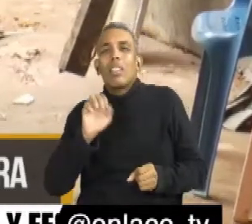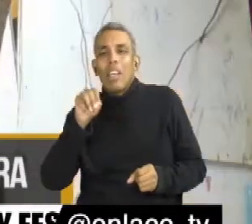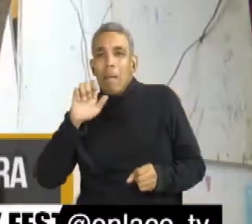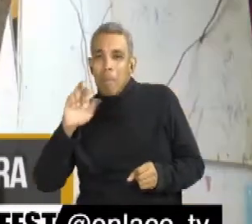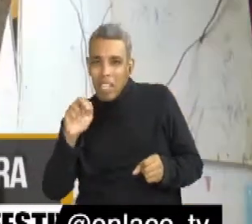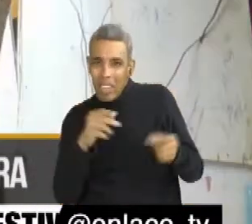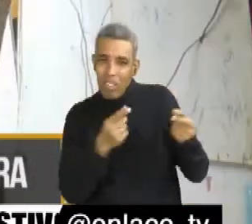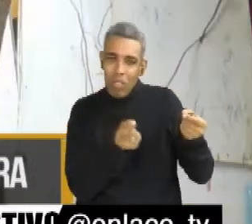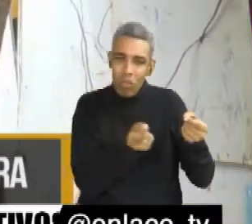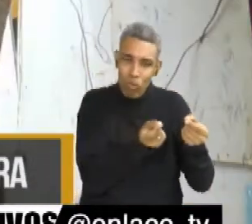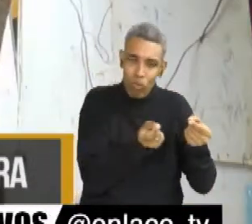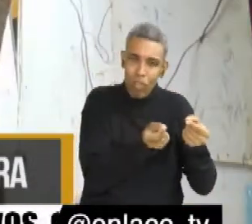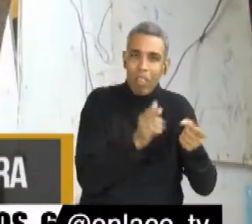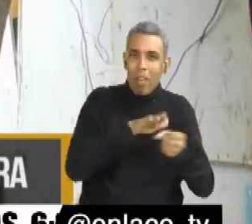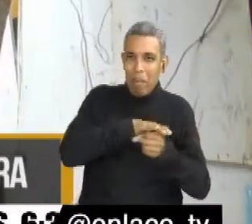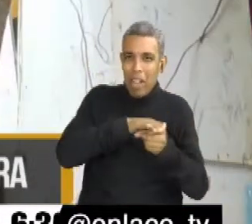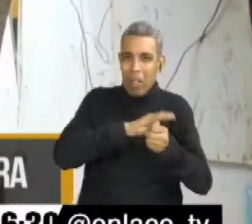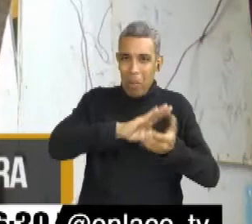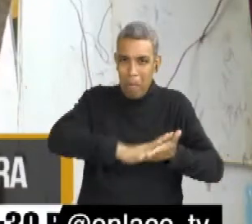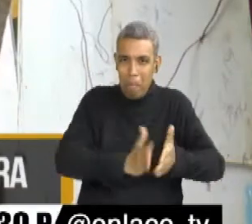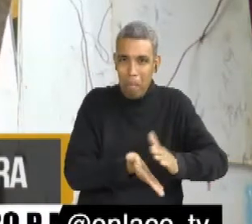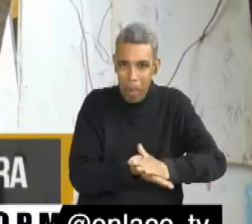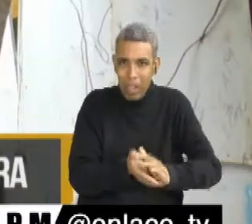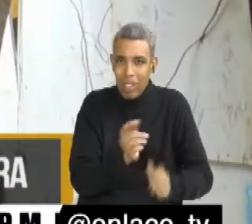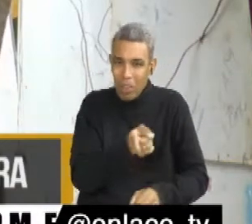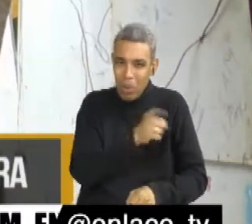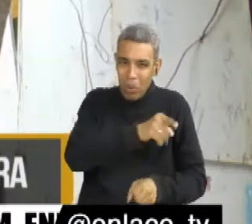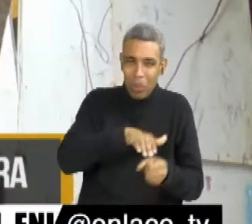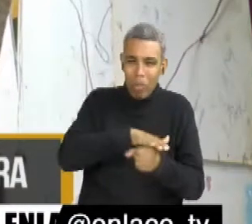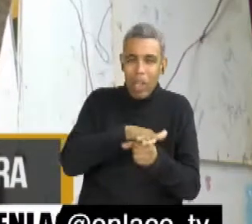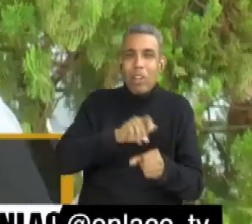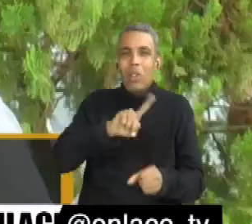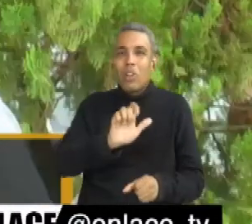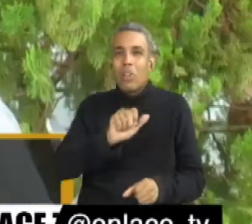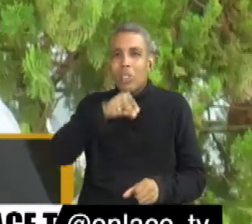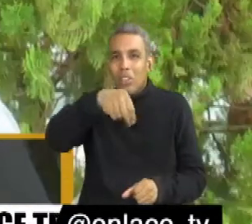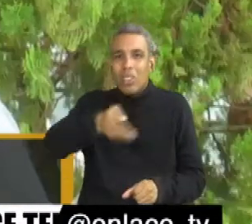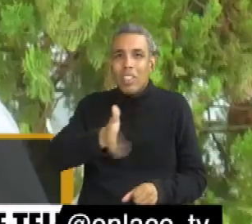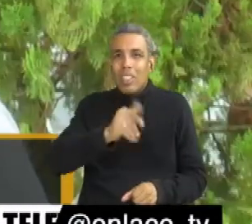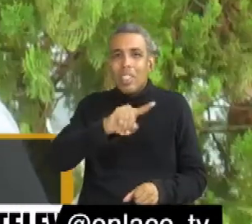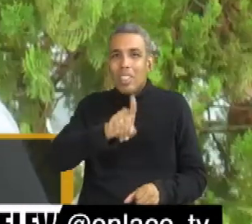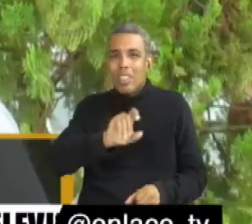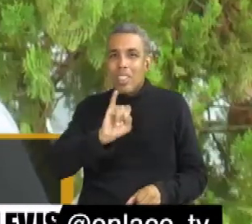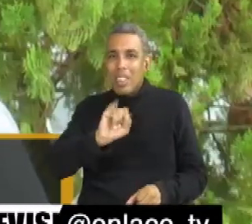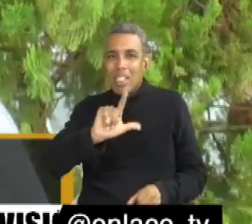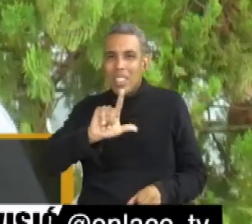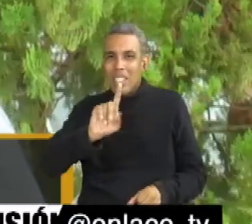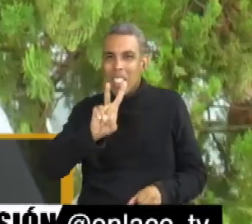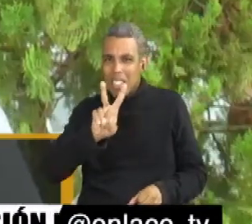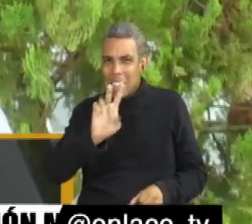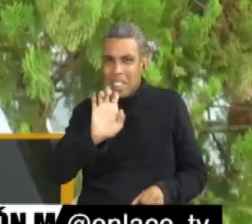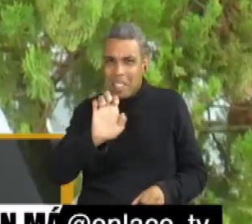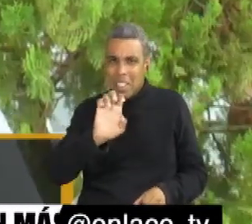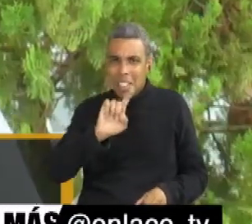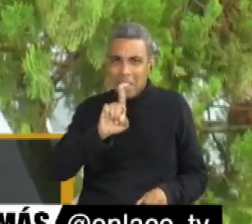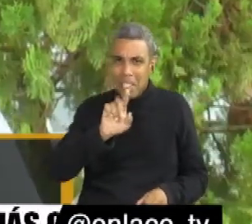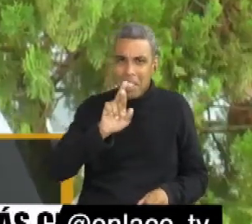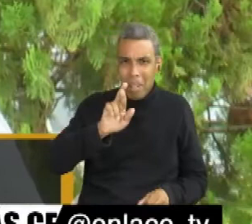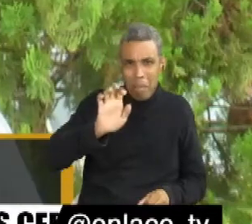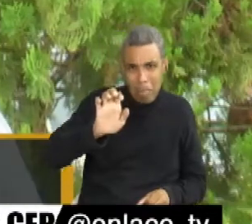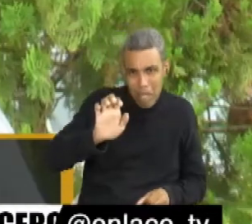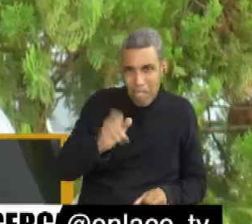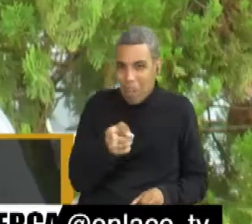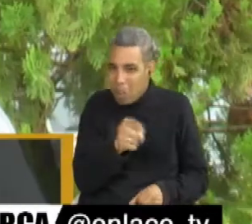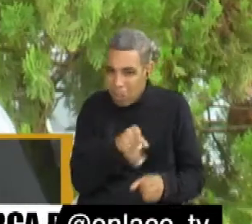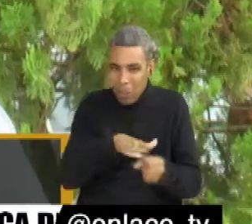La Paz, colinda con San Silvestre, colinda con el 22 de marzo. y otros barrios que ya es